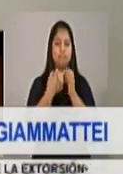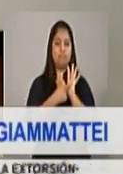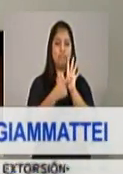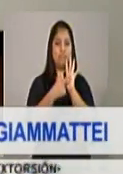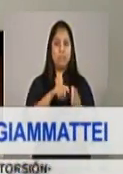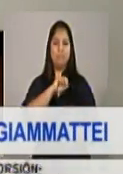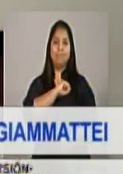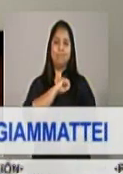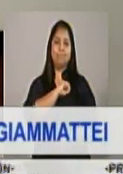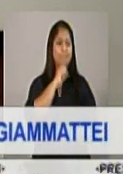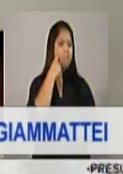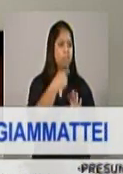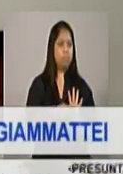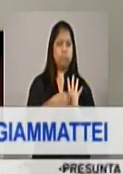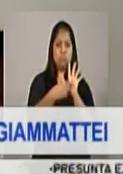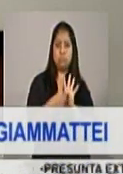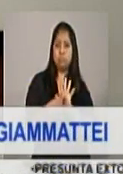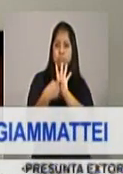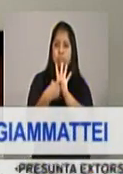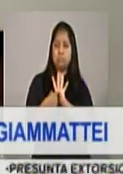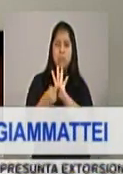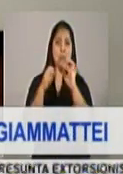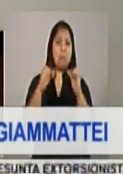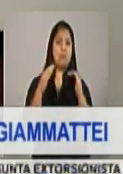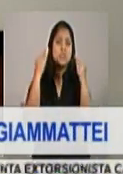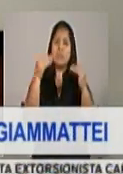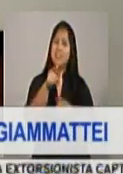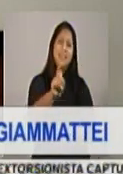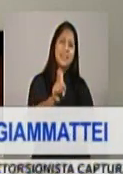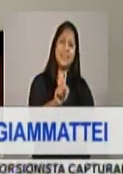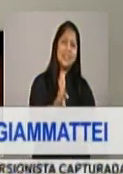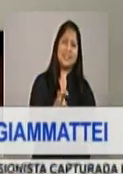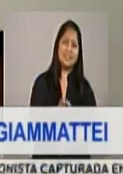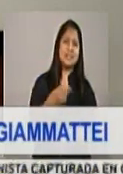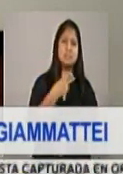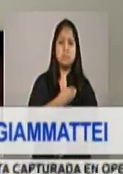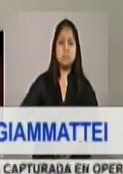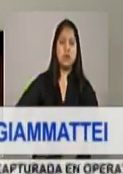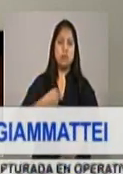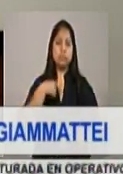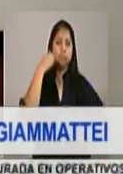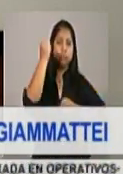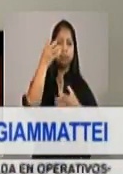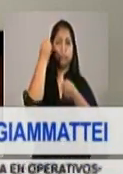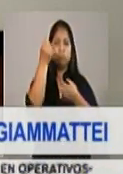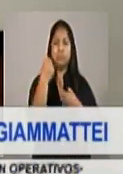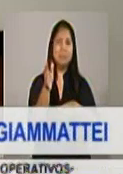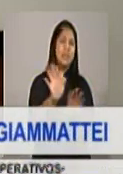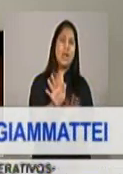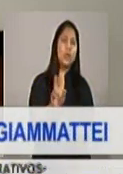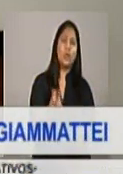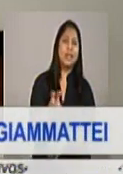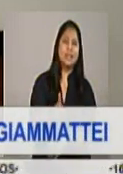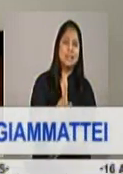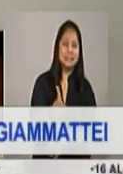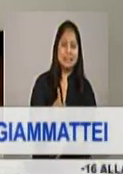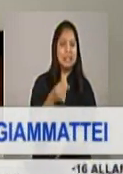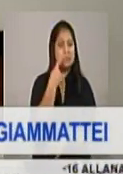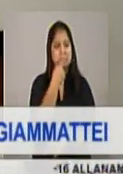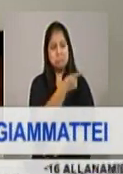presentándolo tan profesional. No necesitan al presidente, tener enfrente ahí para poder hacer las cosas bien